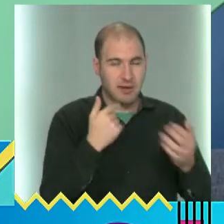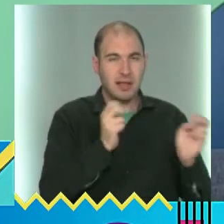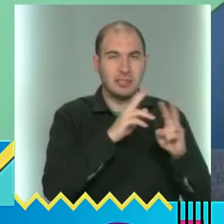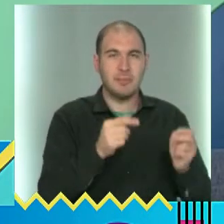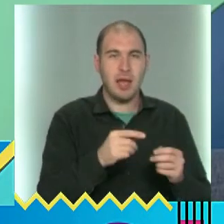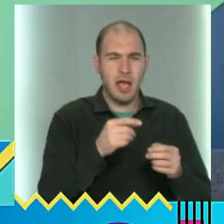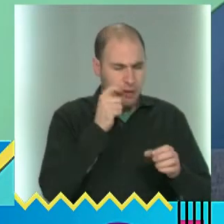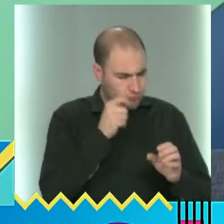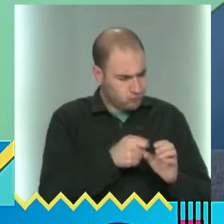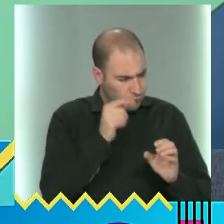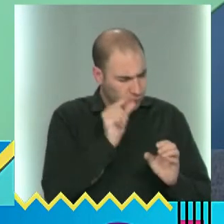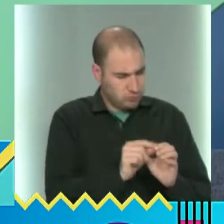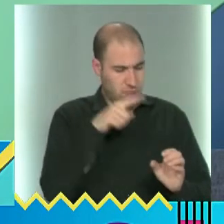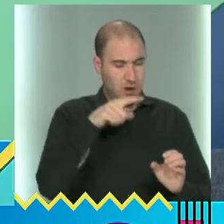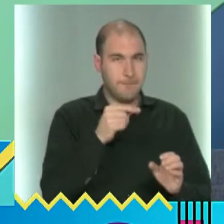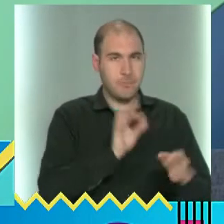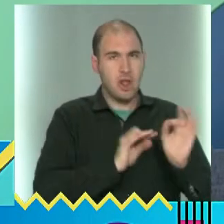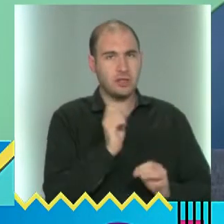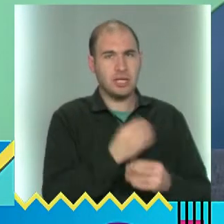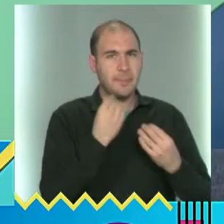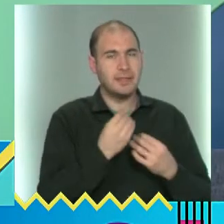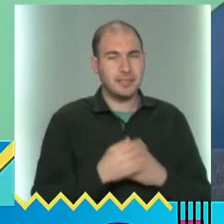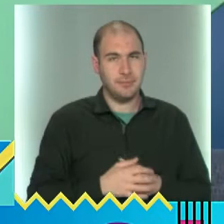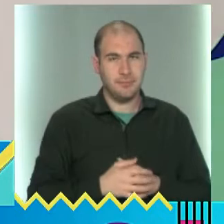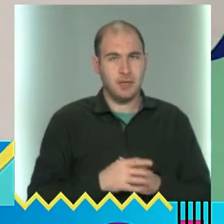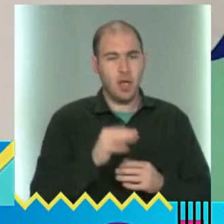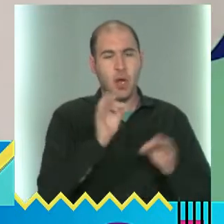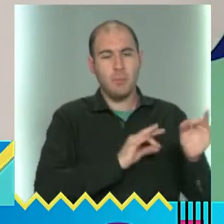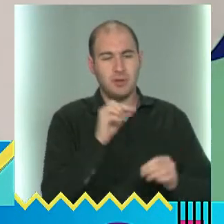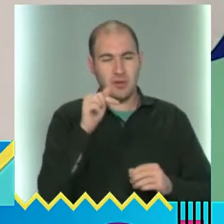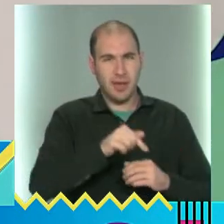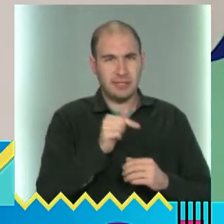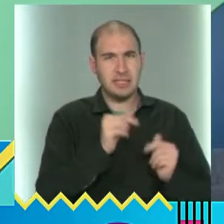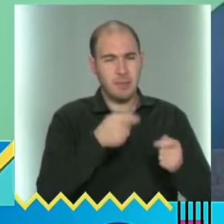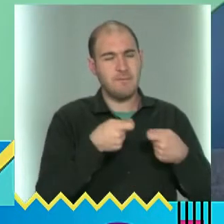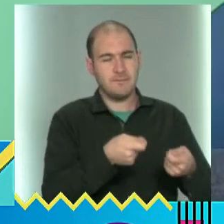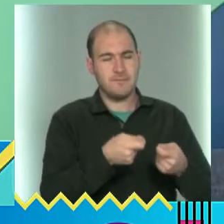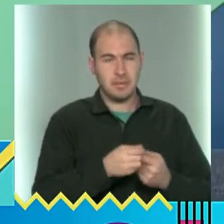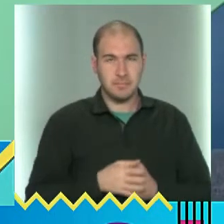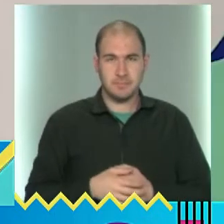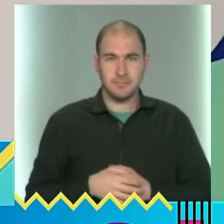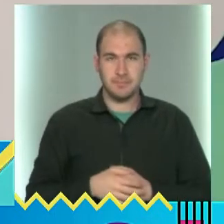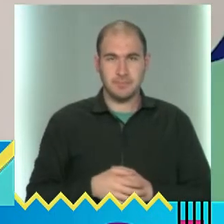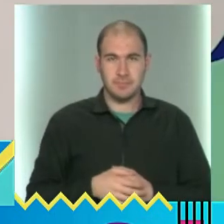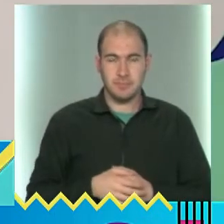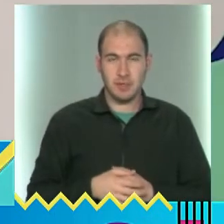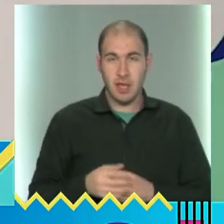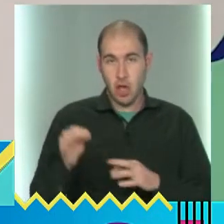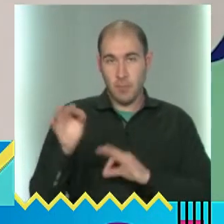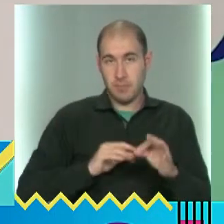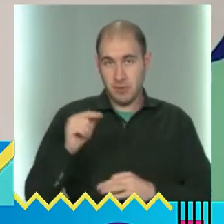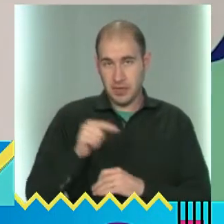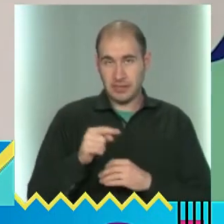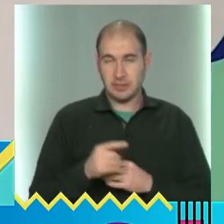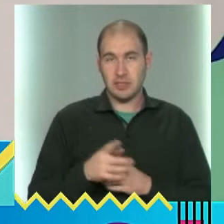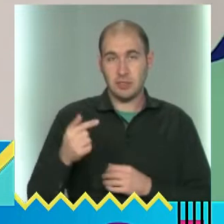de un microscopio, que es otro de tus proyectos. ¿Qué sucede con ese proyecto y con el financiamiento? Bien, con ese proyecto, bueno,